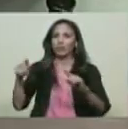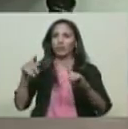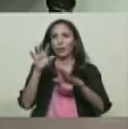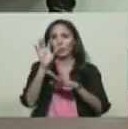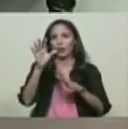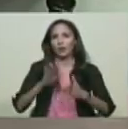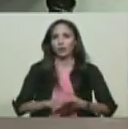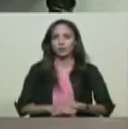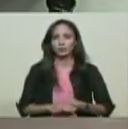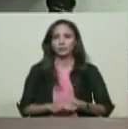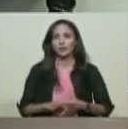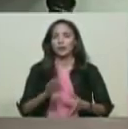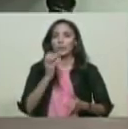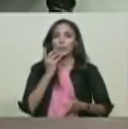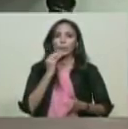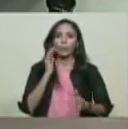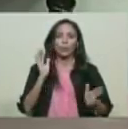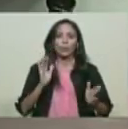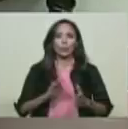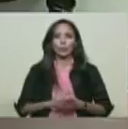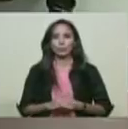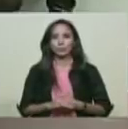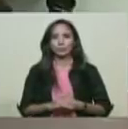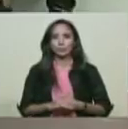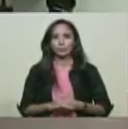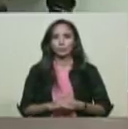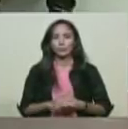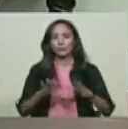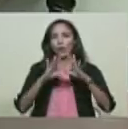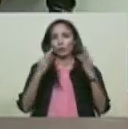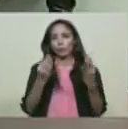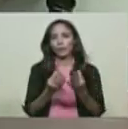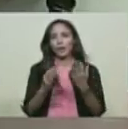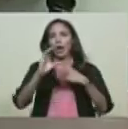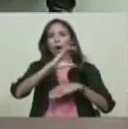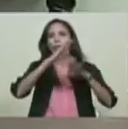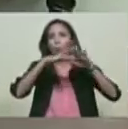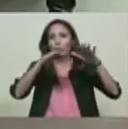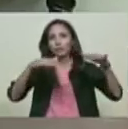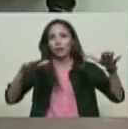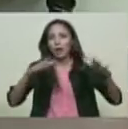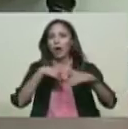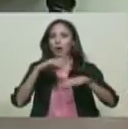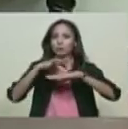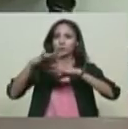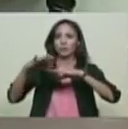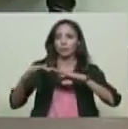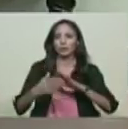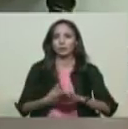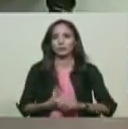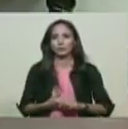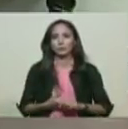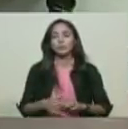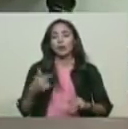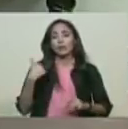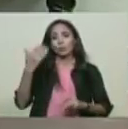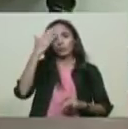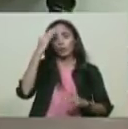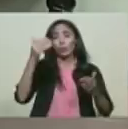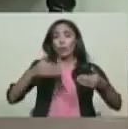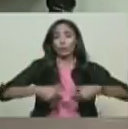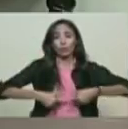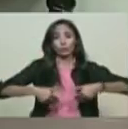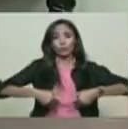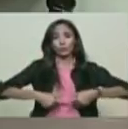judío holandés que pasaron por Curazao. así que conozco muy bien. Y yo he hecho un gran esfuerzo